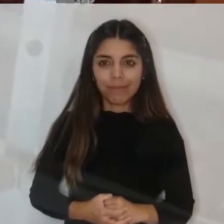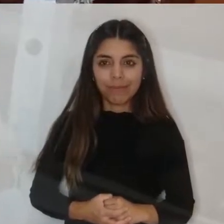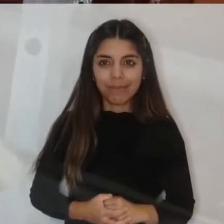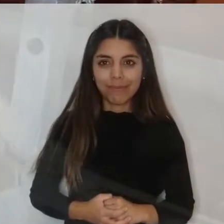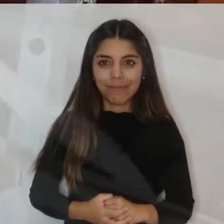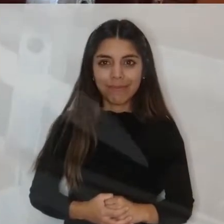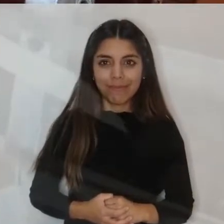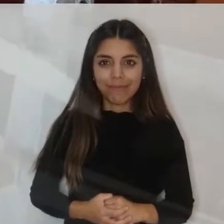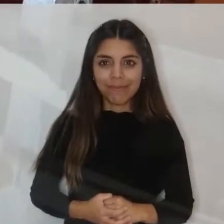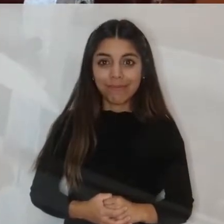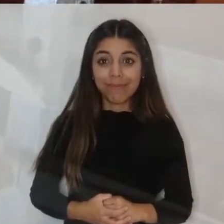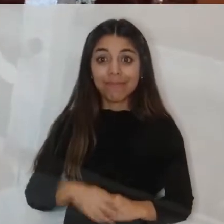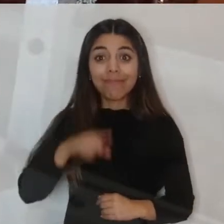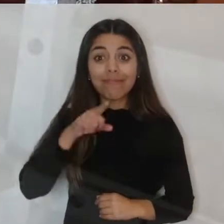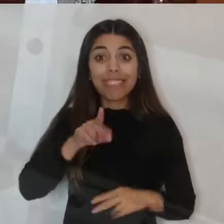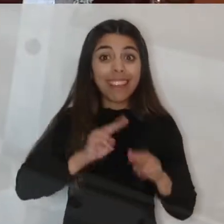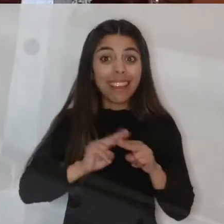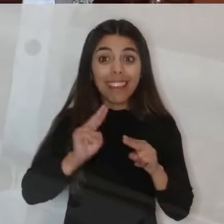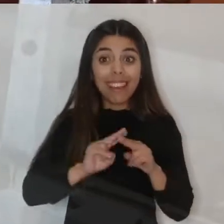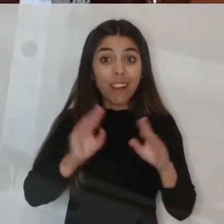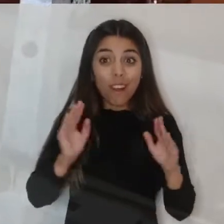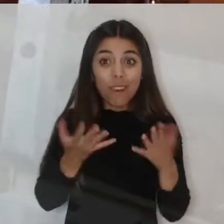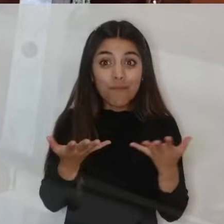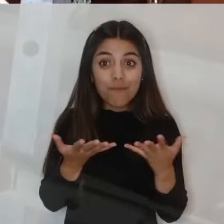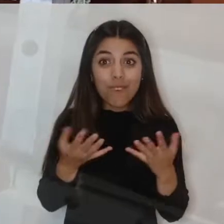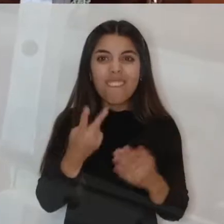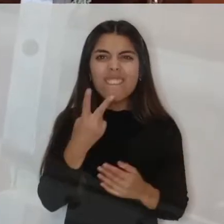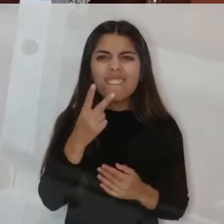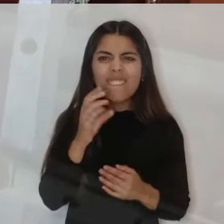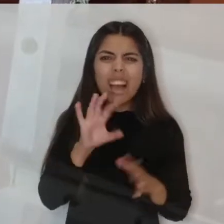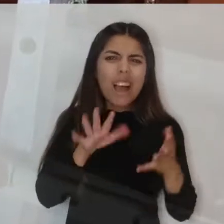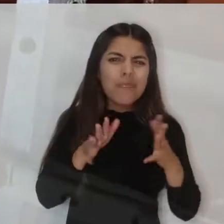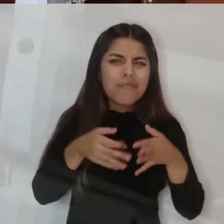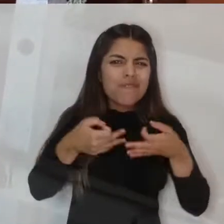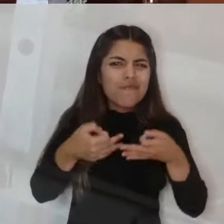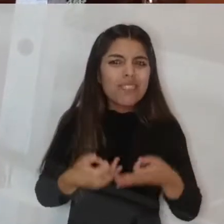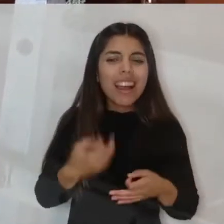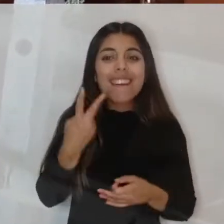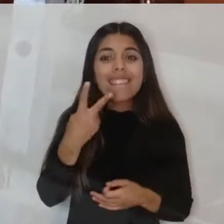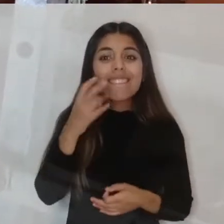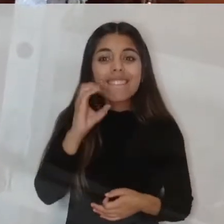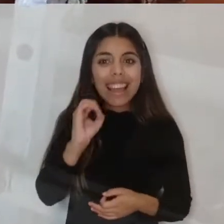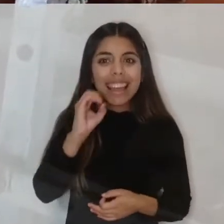Y hasta aquí uno tiene que hacerle un tejido de 20 centímetros.